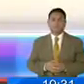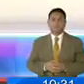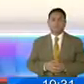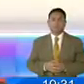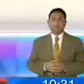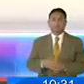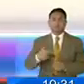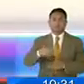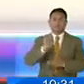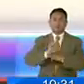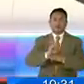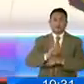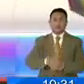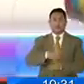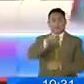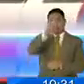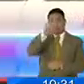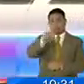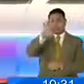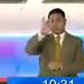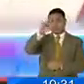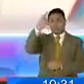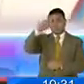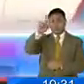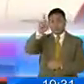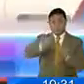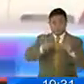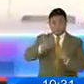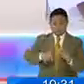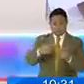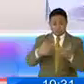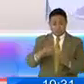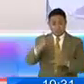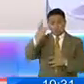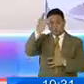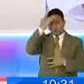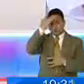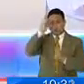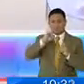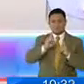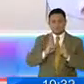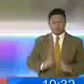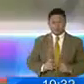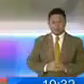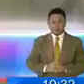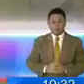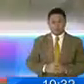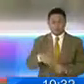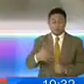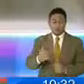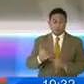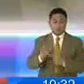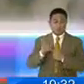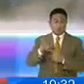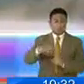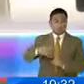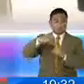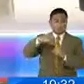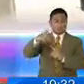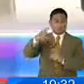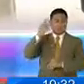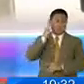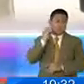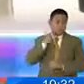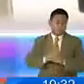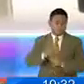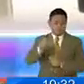En el Ecuador, 2.8 millones de personas son diagnosticadas con cáncer. Un reportaje especial con las historias de